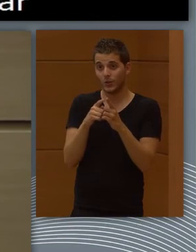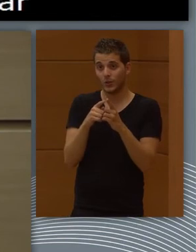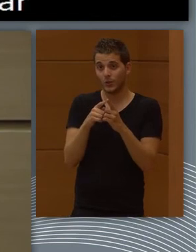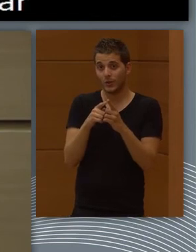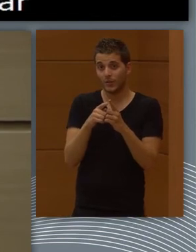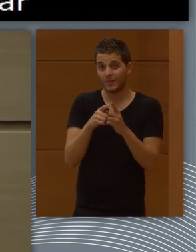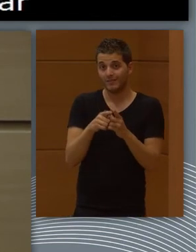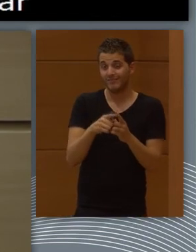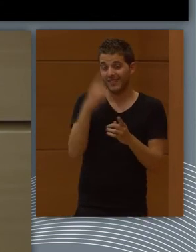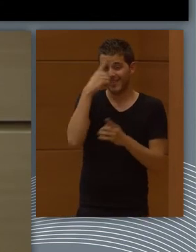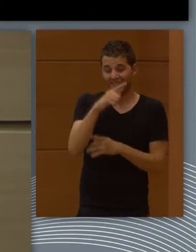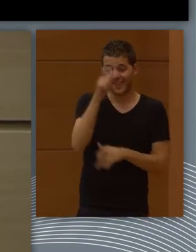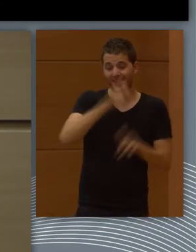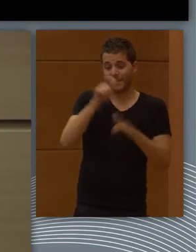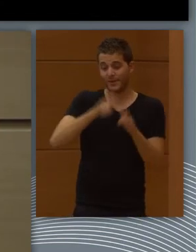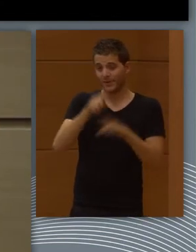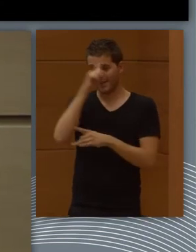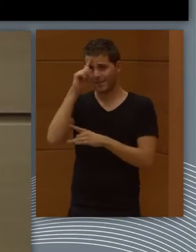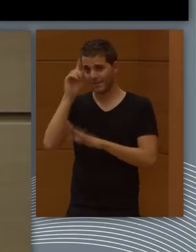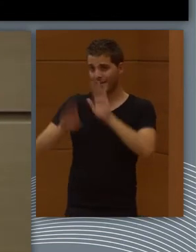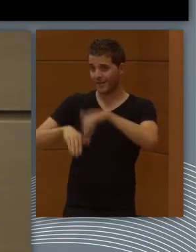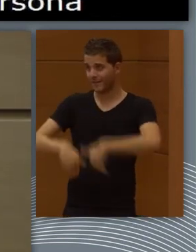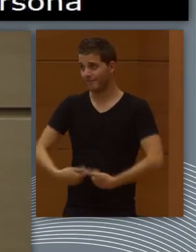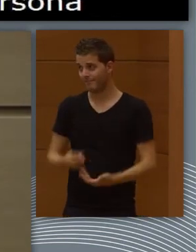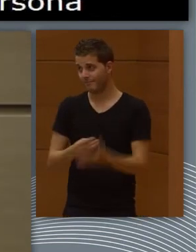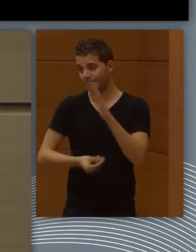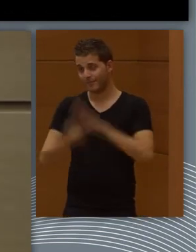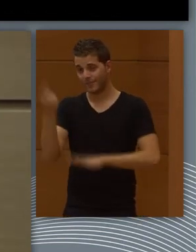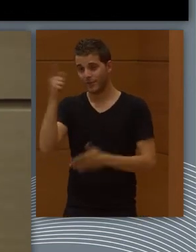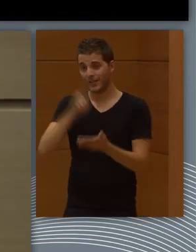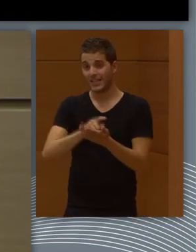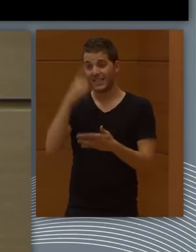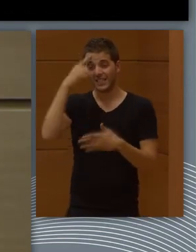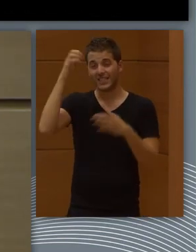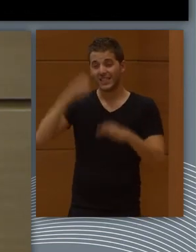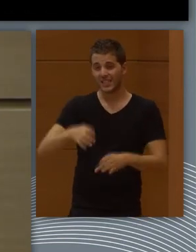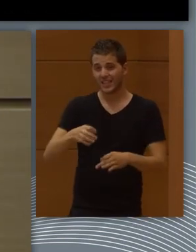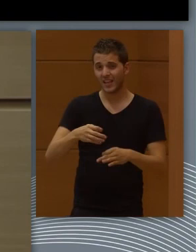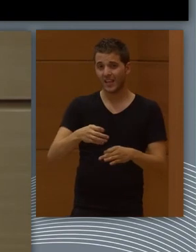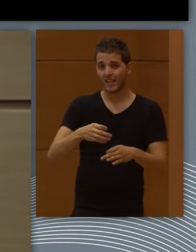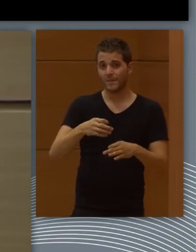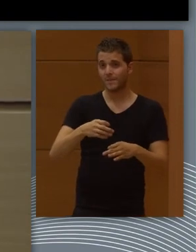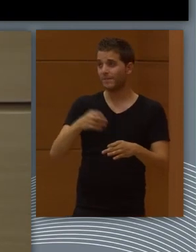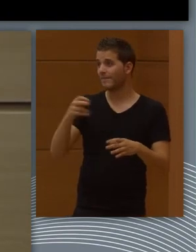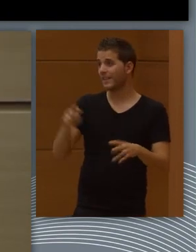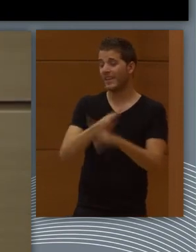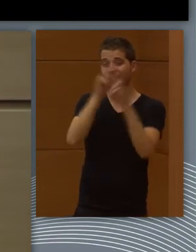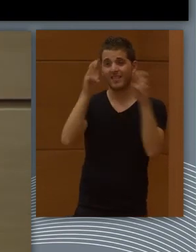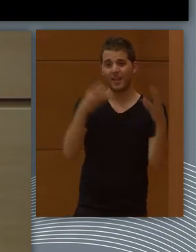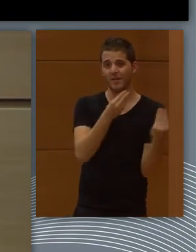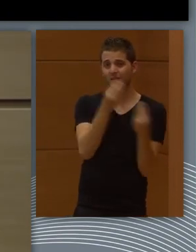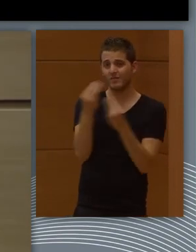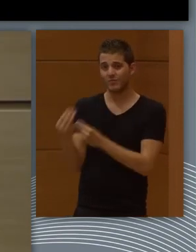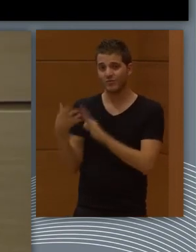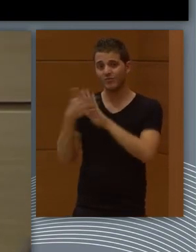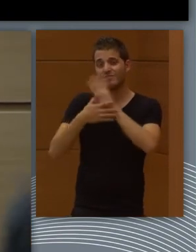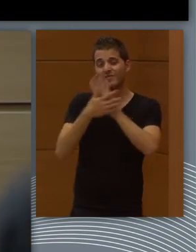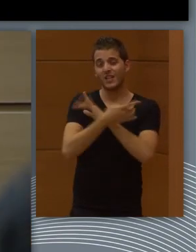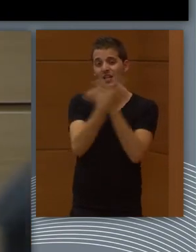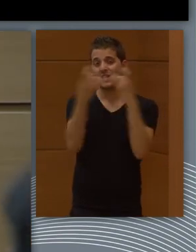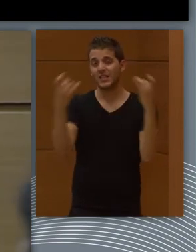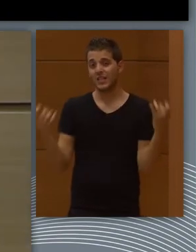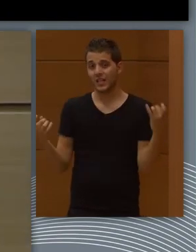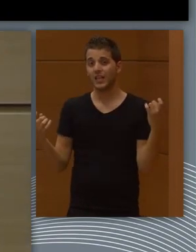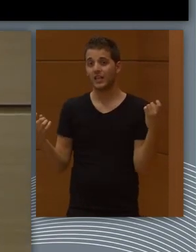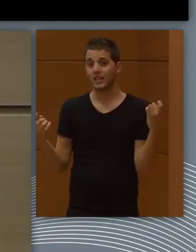volver hoy a Madrid. Seguramente se han quedado muchos temas en el tintero. Yo me ofrezco pues para ser canalizadora de